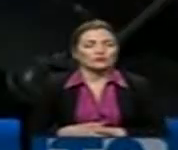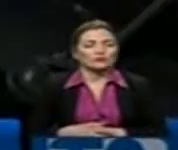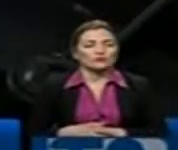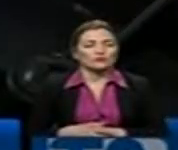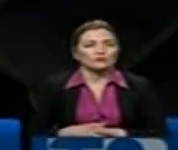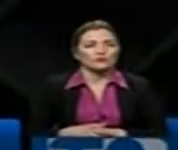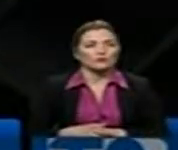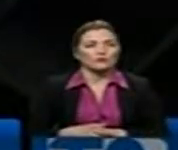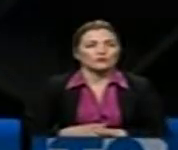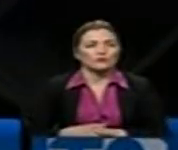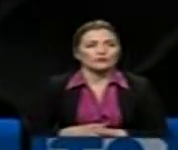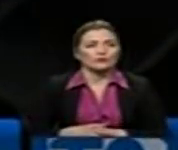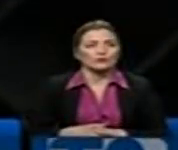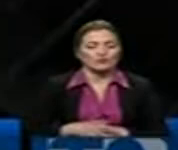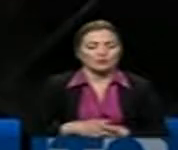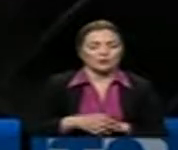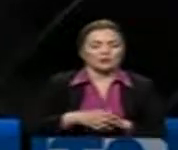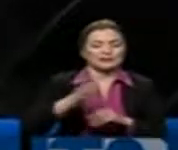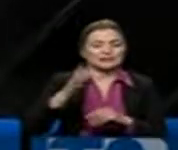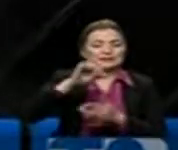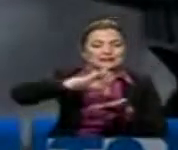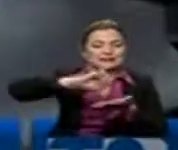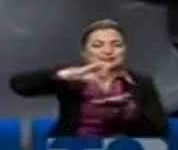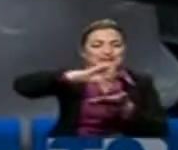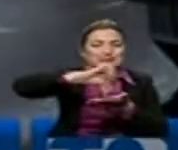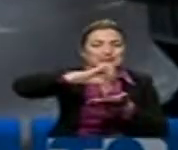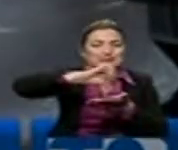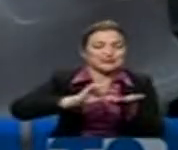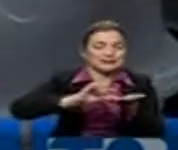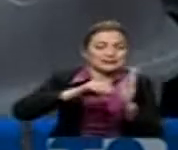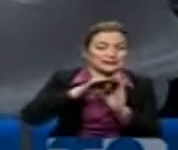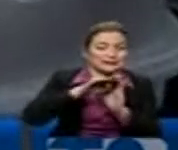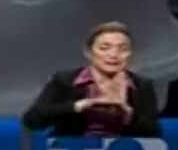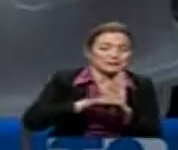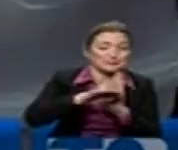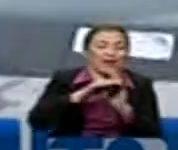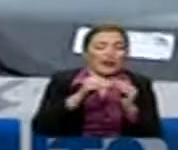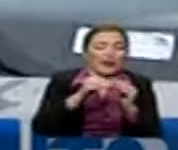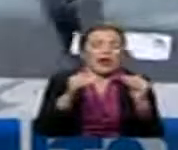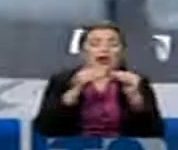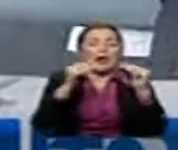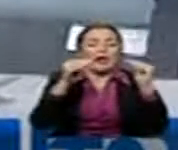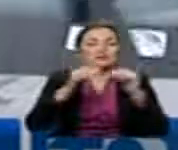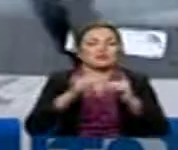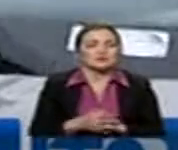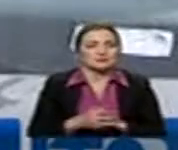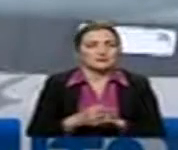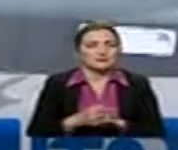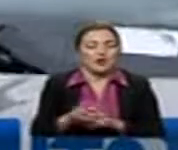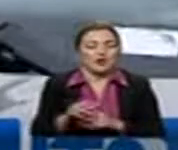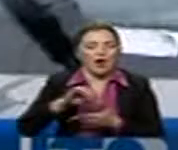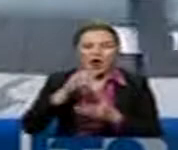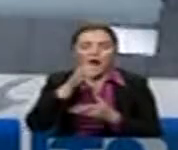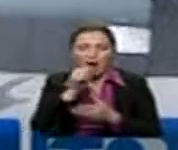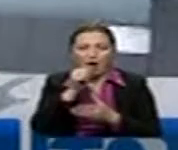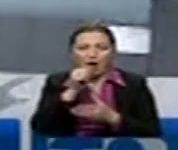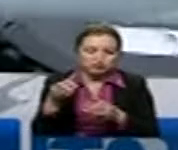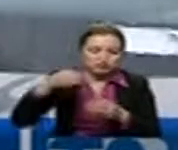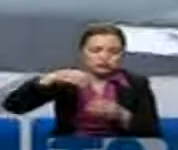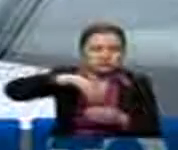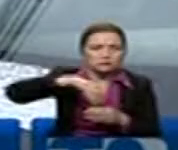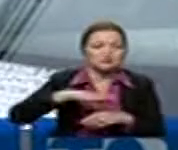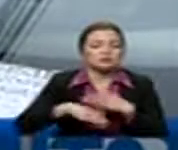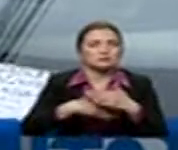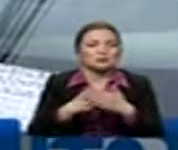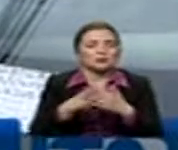Debemos revisar niveles como el de aceite, los líquidos hidráulicos, el correcto funcionamiento de las plumas